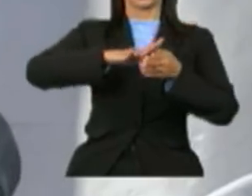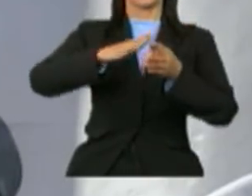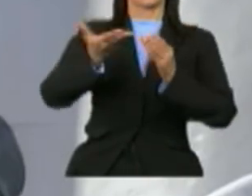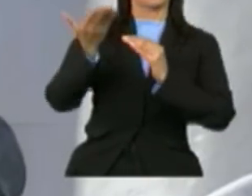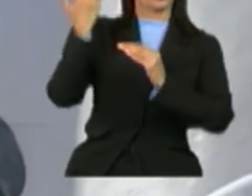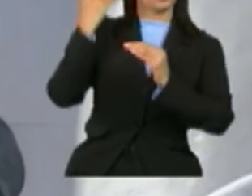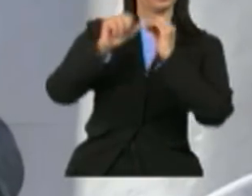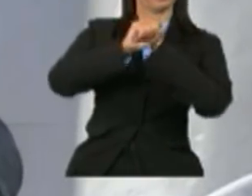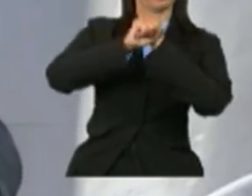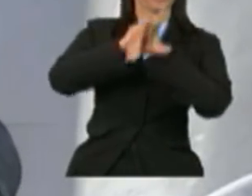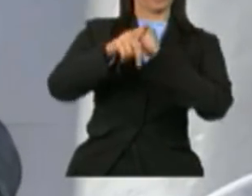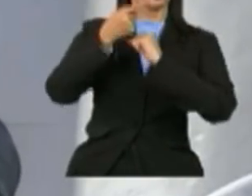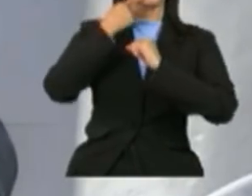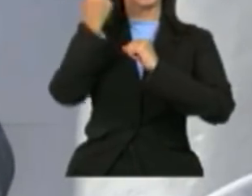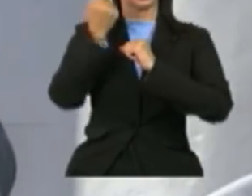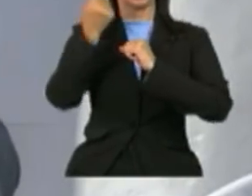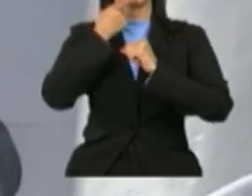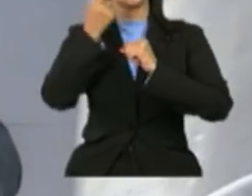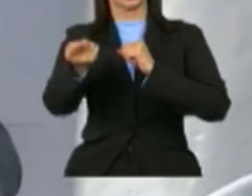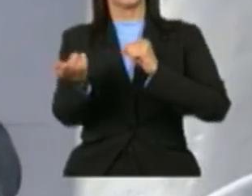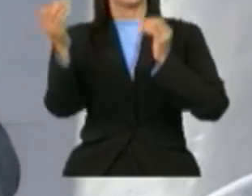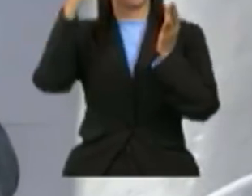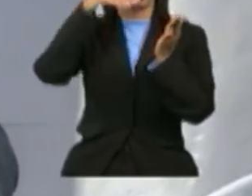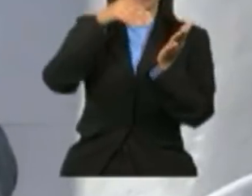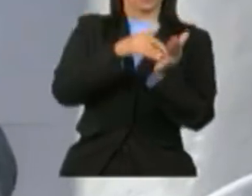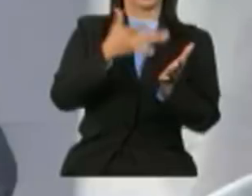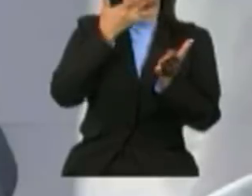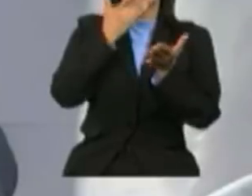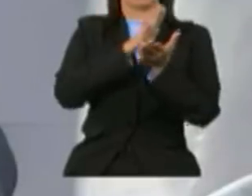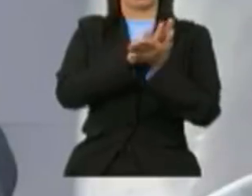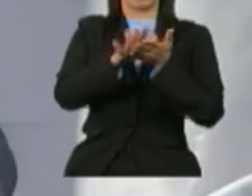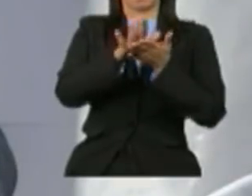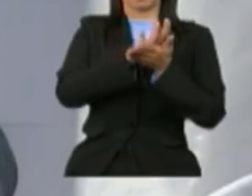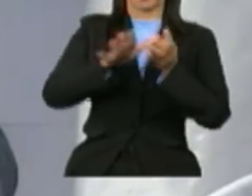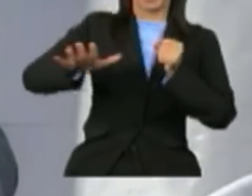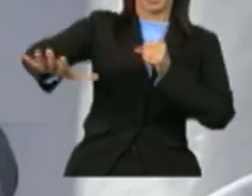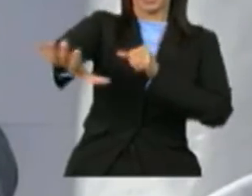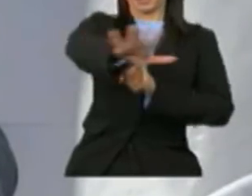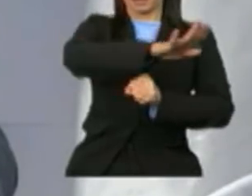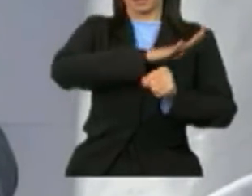boletines ya precedentes de higiene general,